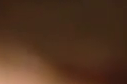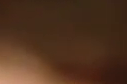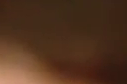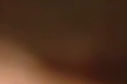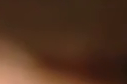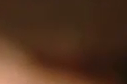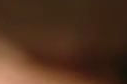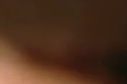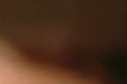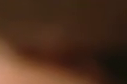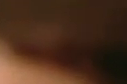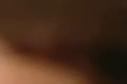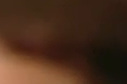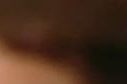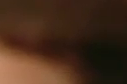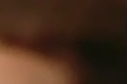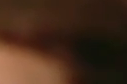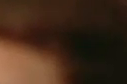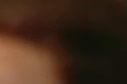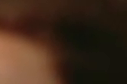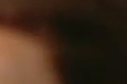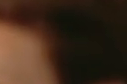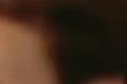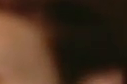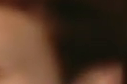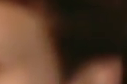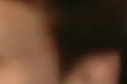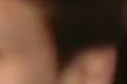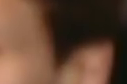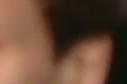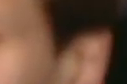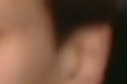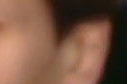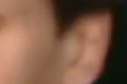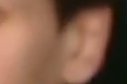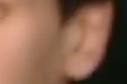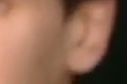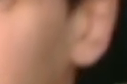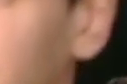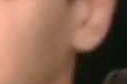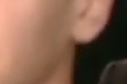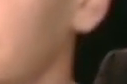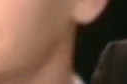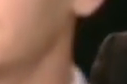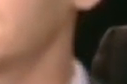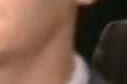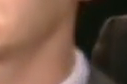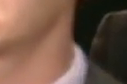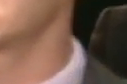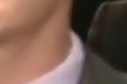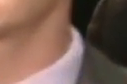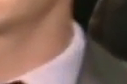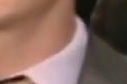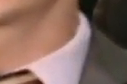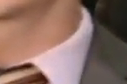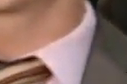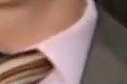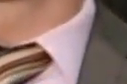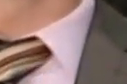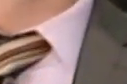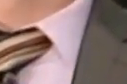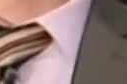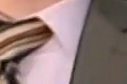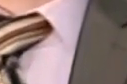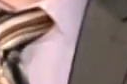España, Italia, Francia que están presentes, recuperemos nuestras agendas de cooperación. Incluso